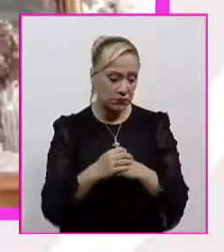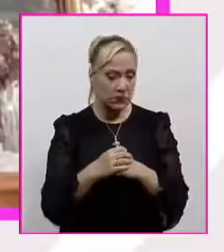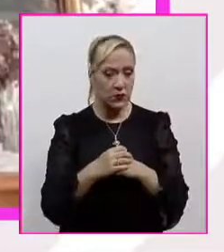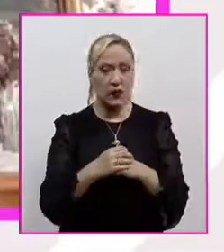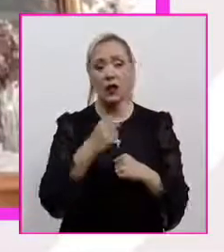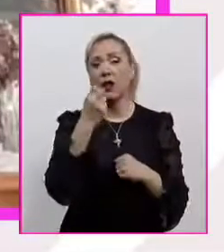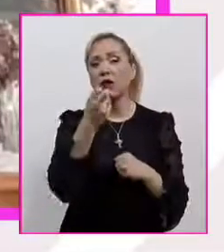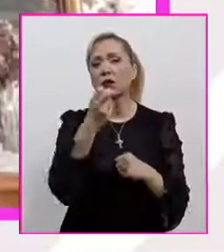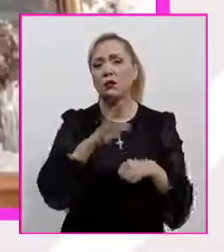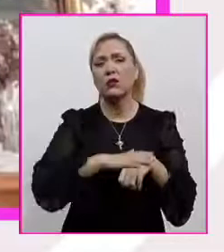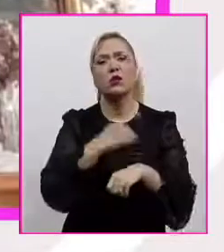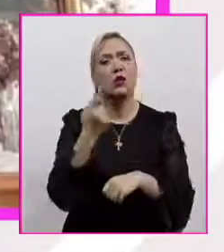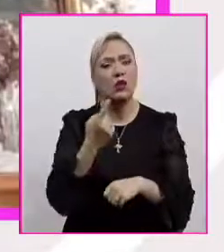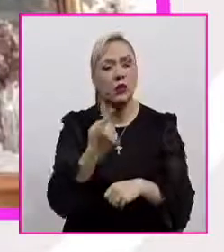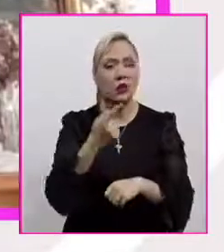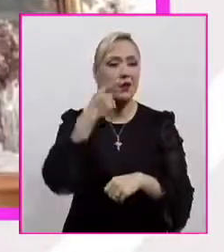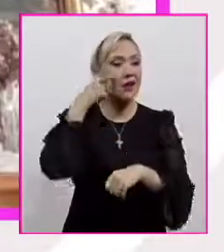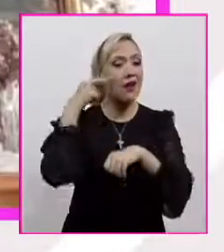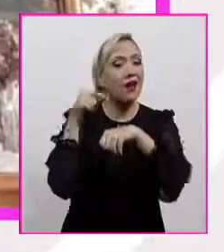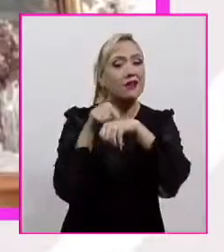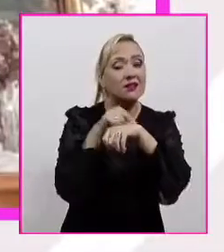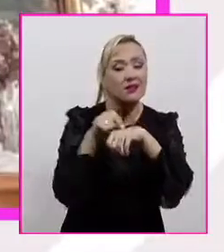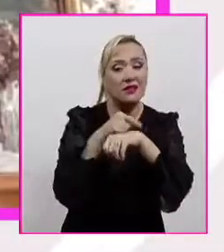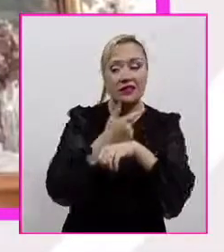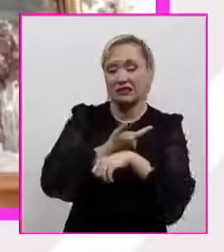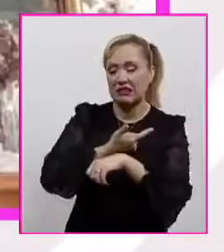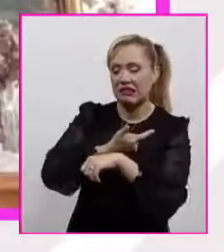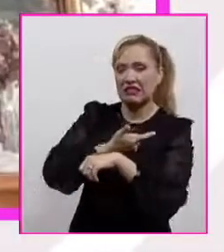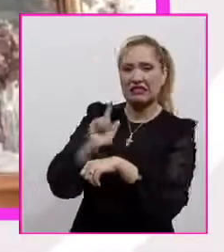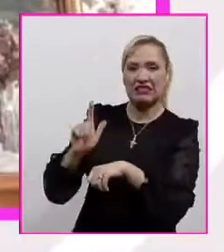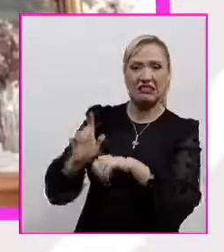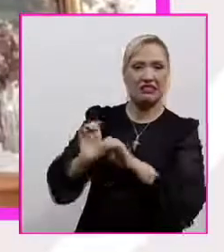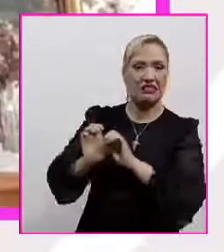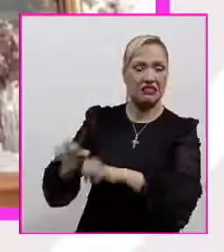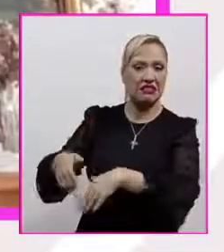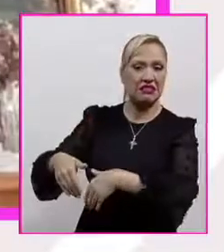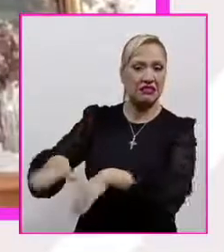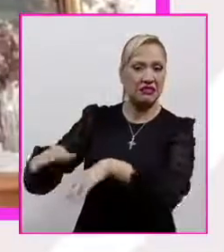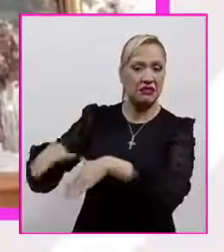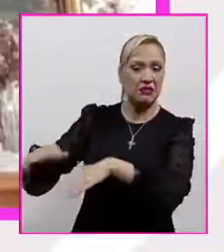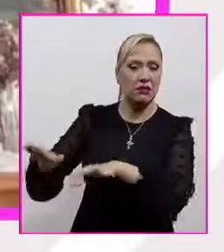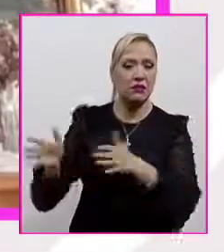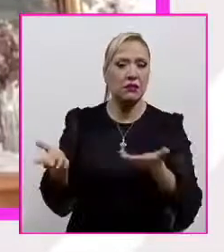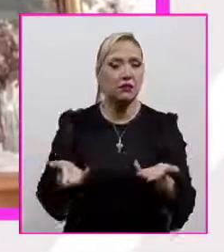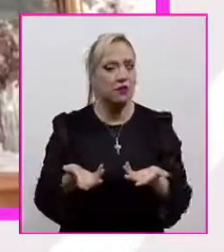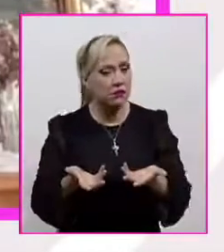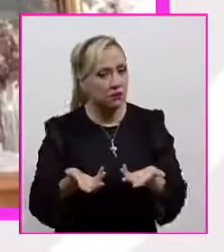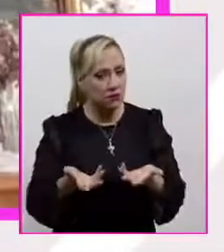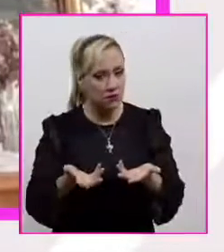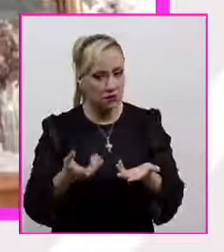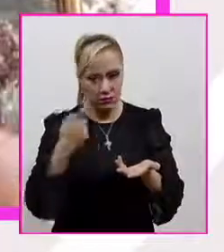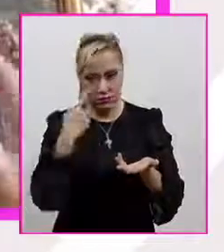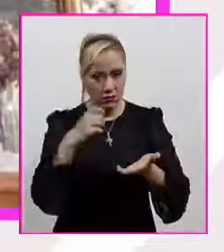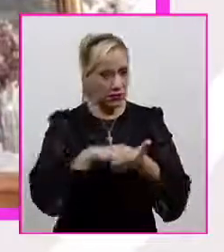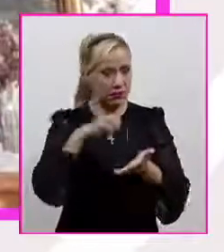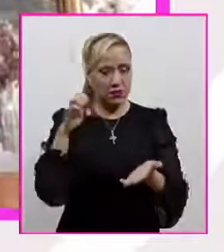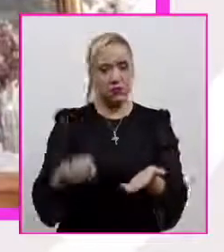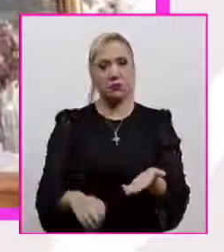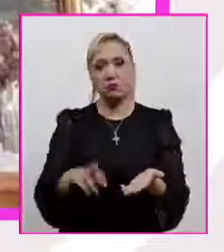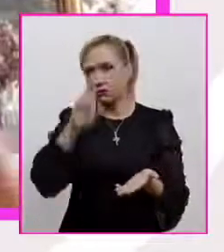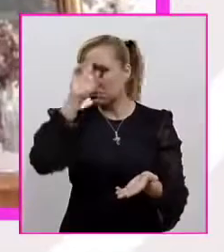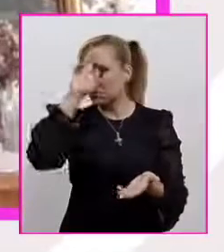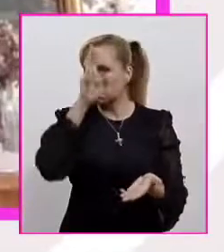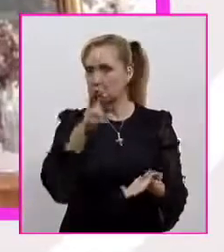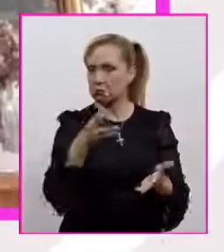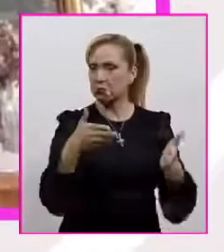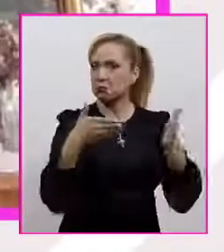Y esto tiene que ver mucho con el racismo. ¿Y por qué tiene que ver con el racismo? Pues porque no vemos lo mismo estas restricciones,